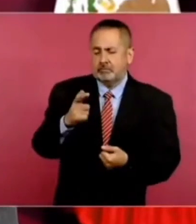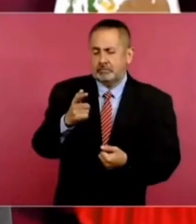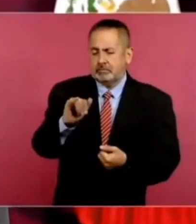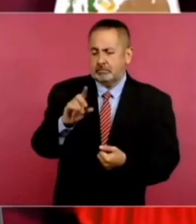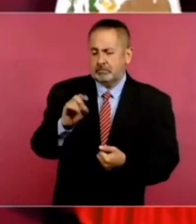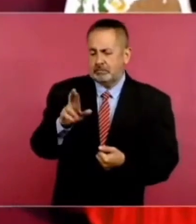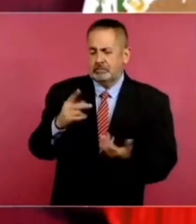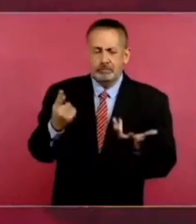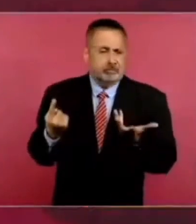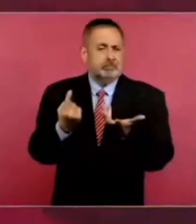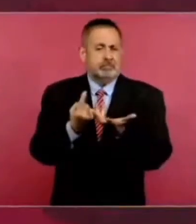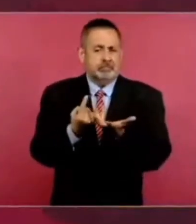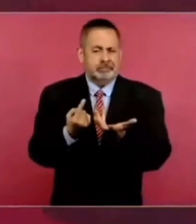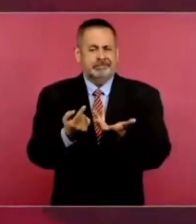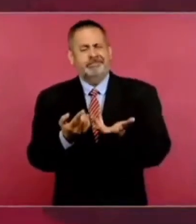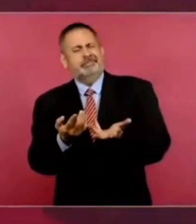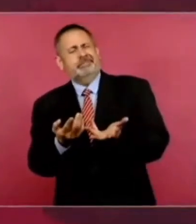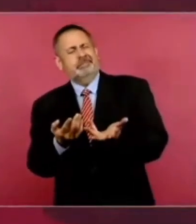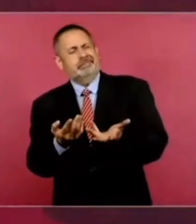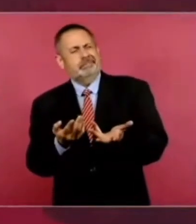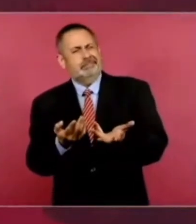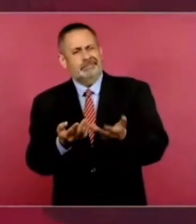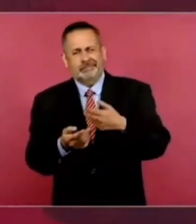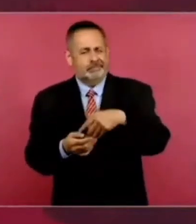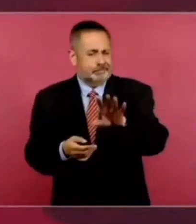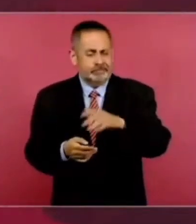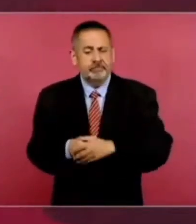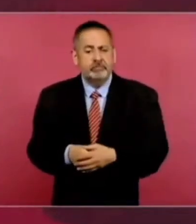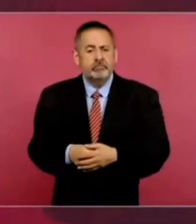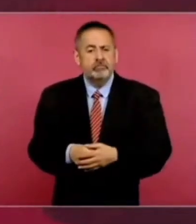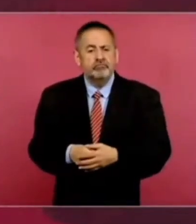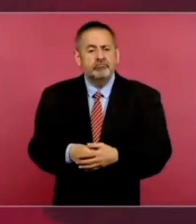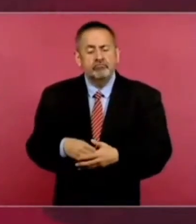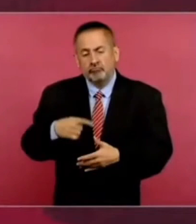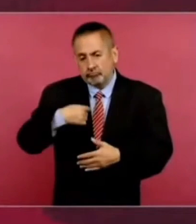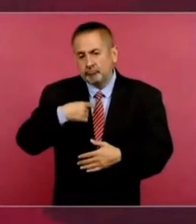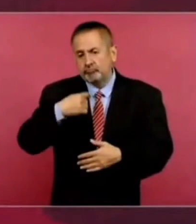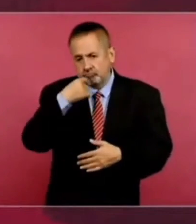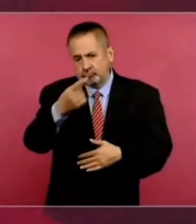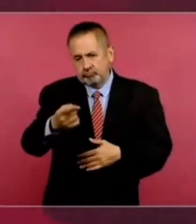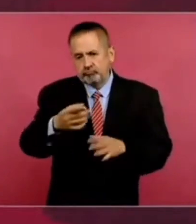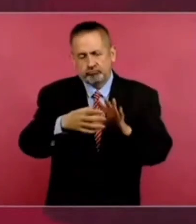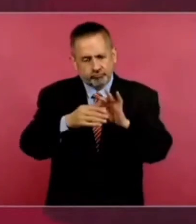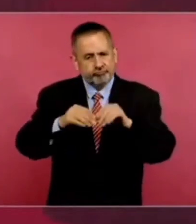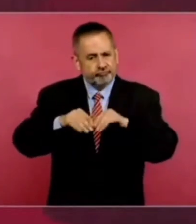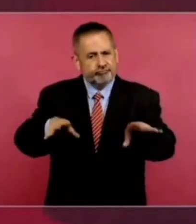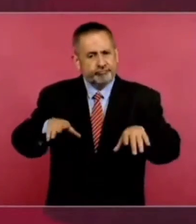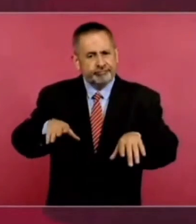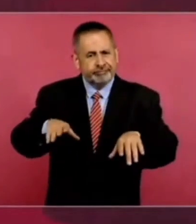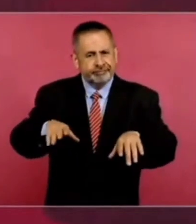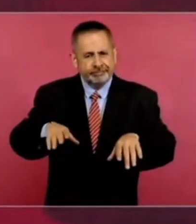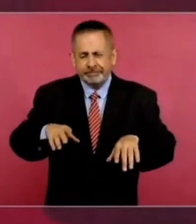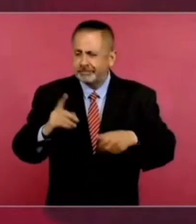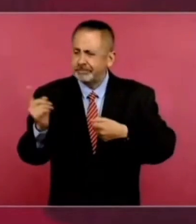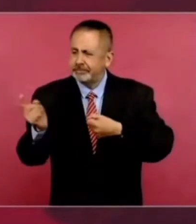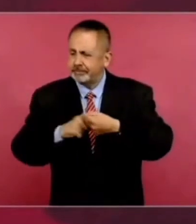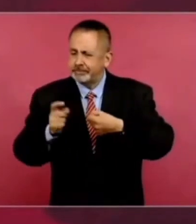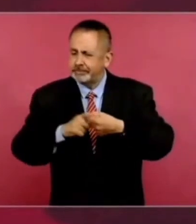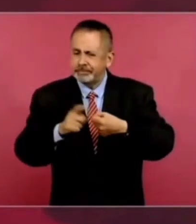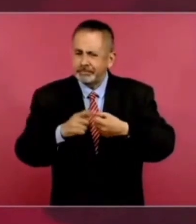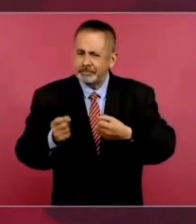Yo les comentaba que en una ocasión me llamó la atención de que se inscribían